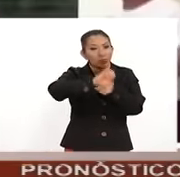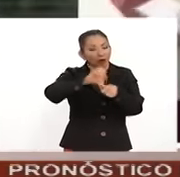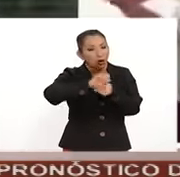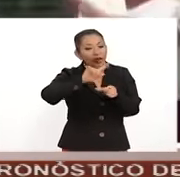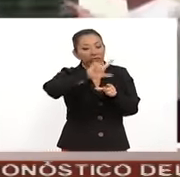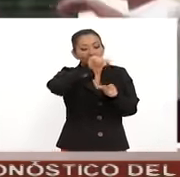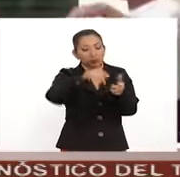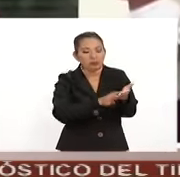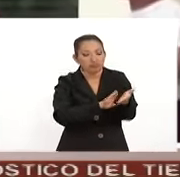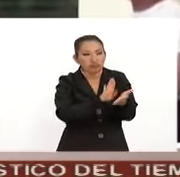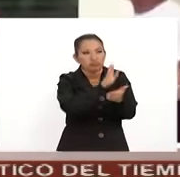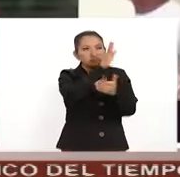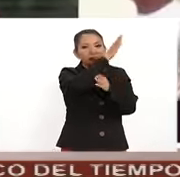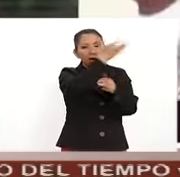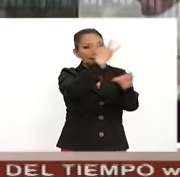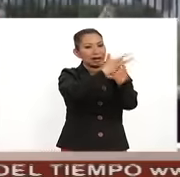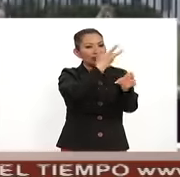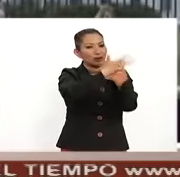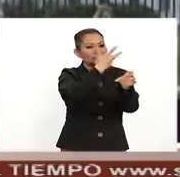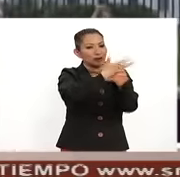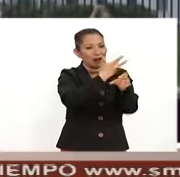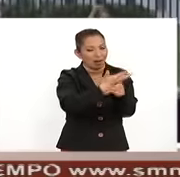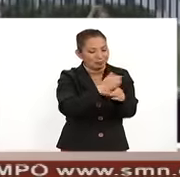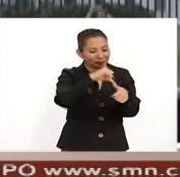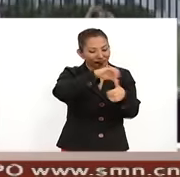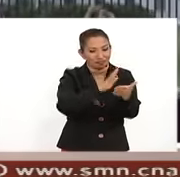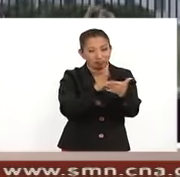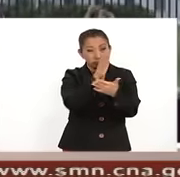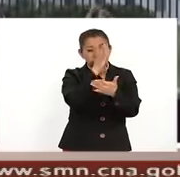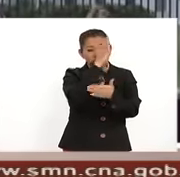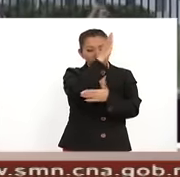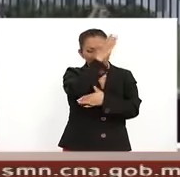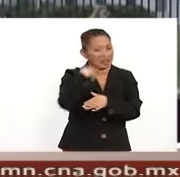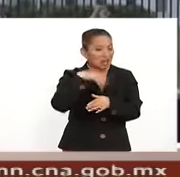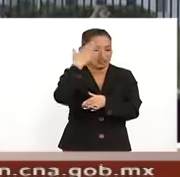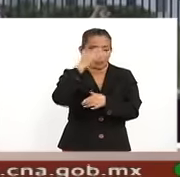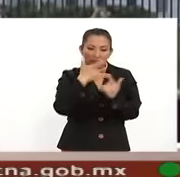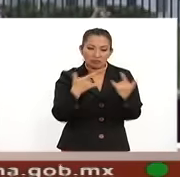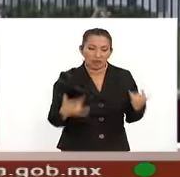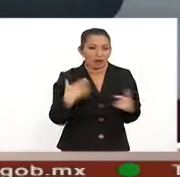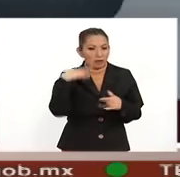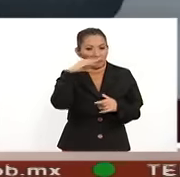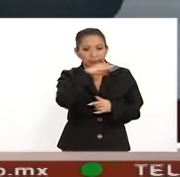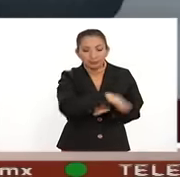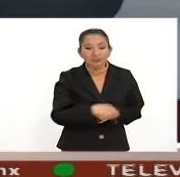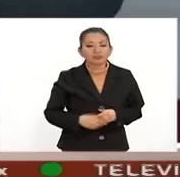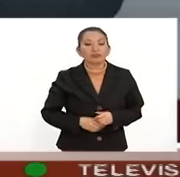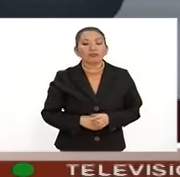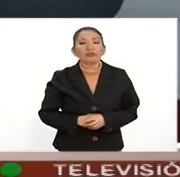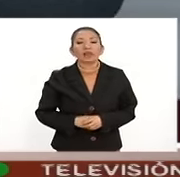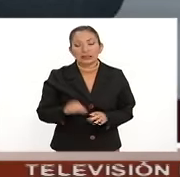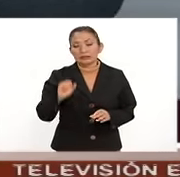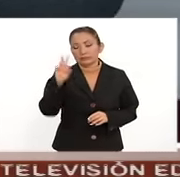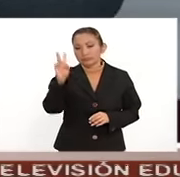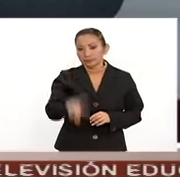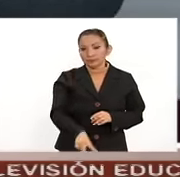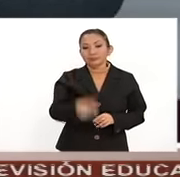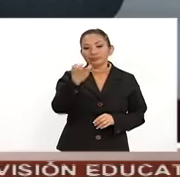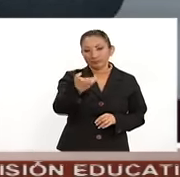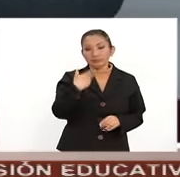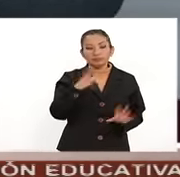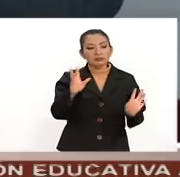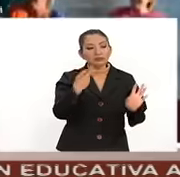partían hacia Estados Unidos, ruta a Centroamérica, y muchos casos ya los conocemos con los cubanos varados. Entonces, sí, en efecto, es